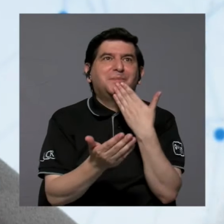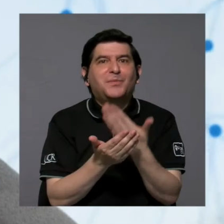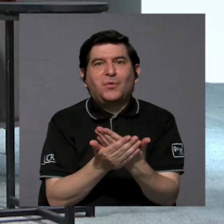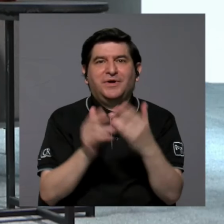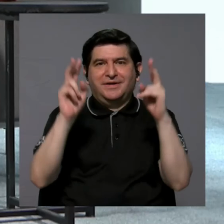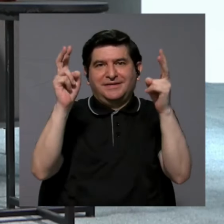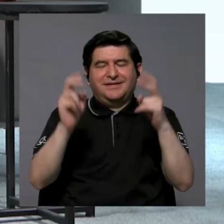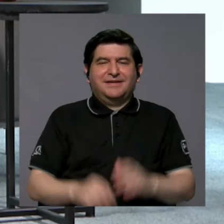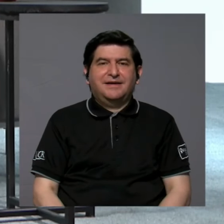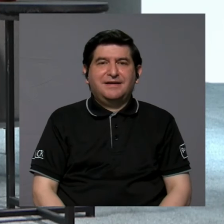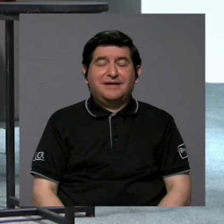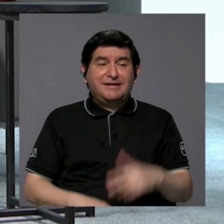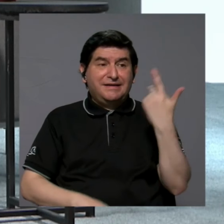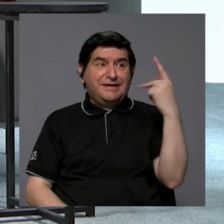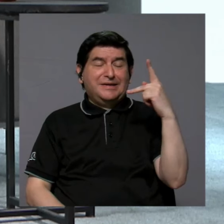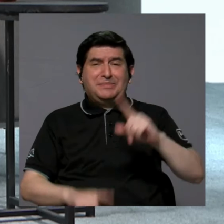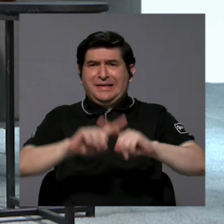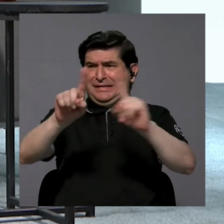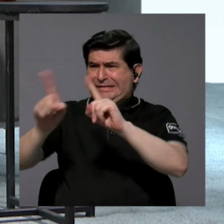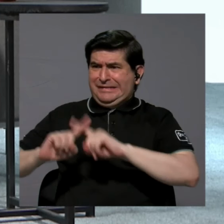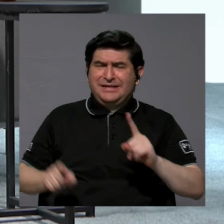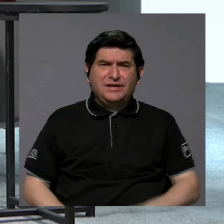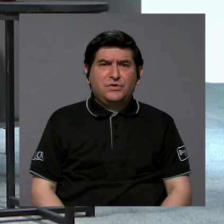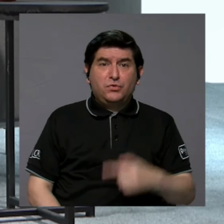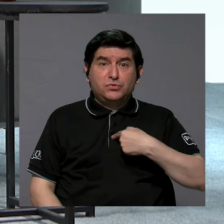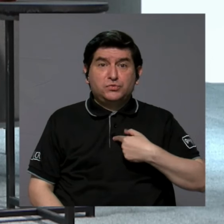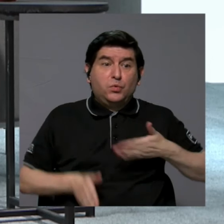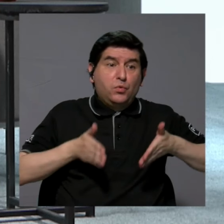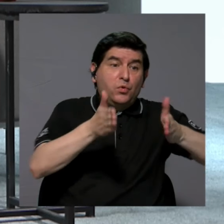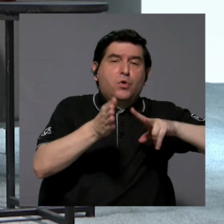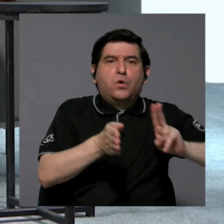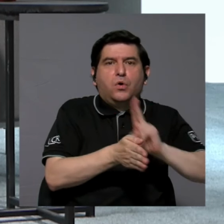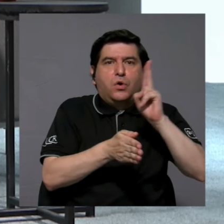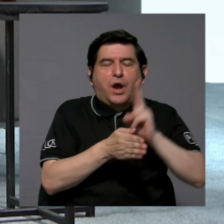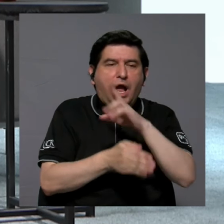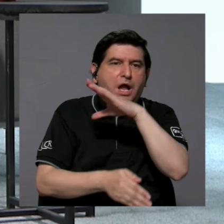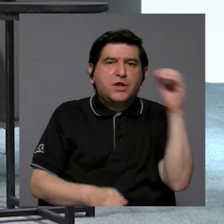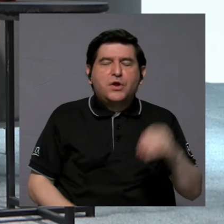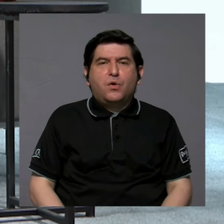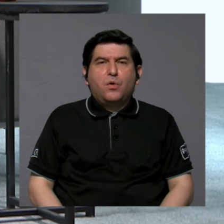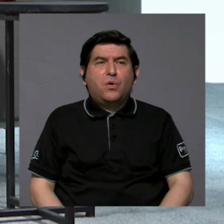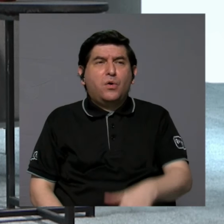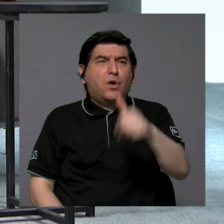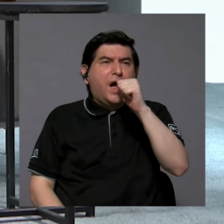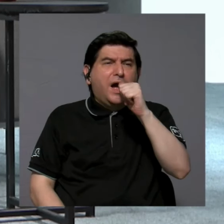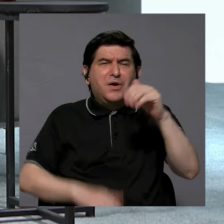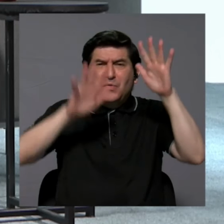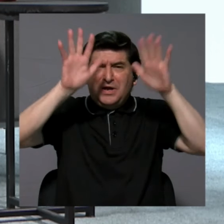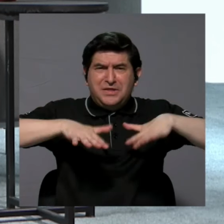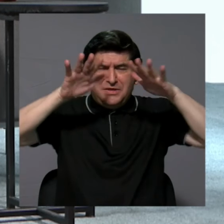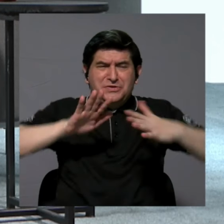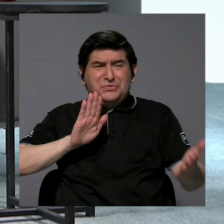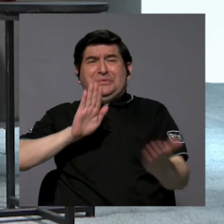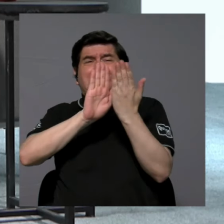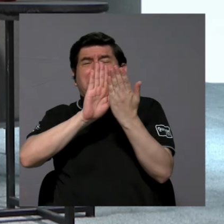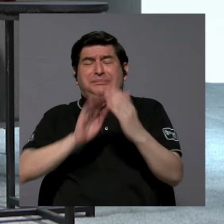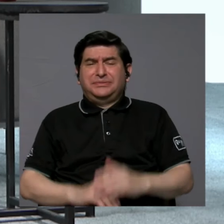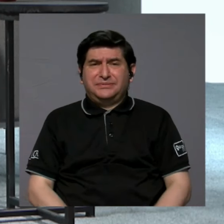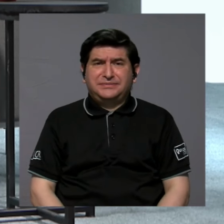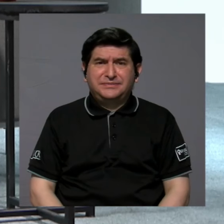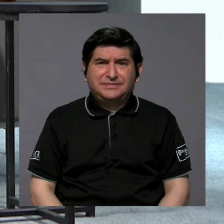buena y nos exponen a muchos riesgos, ¿verdad? Si no, hay que tirarse a la calle, ¿verdad?, hay que exponerse al agua, a la lluvia, ¿verdad?,